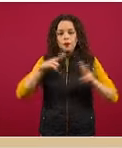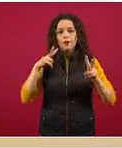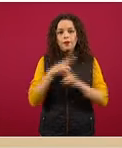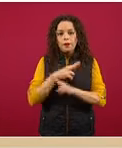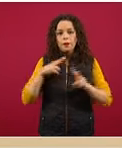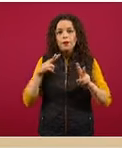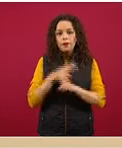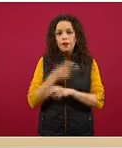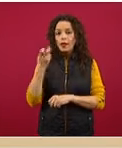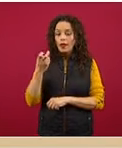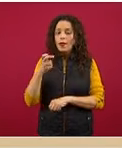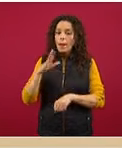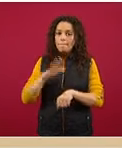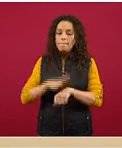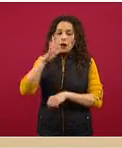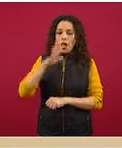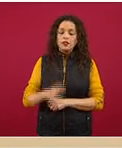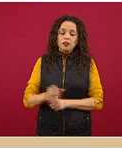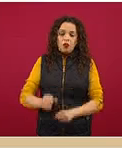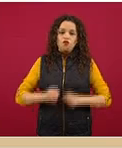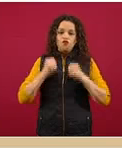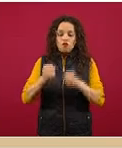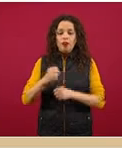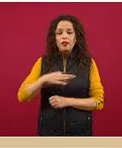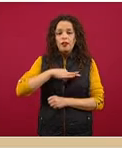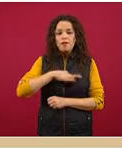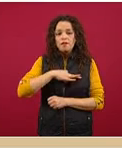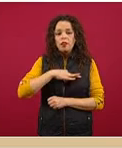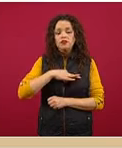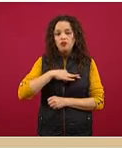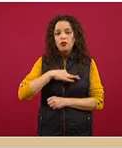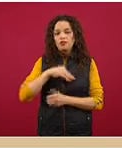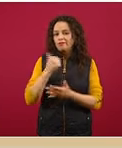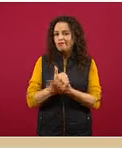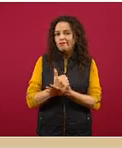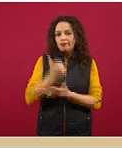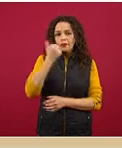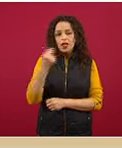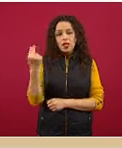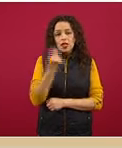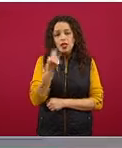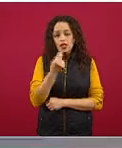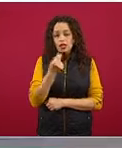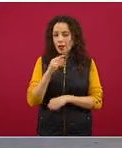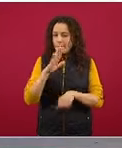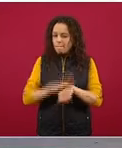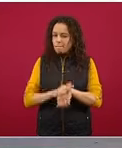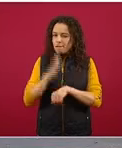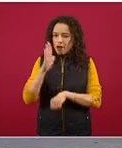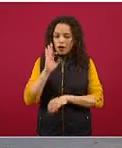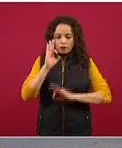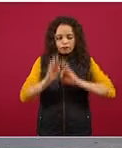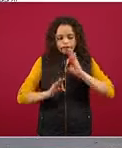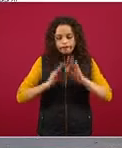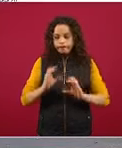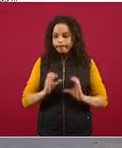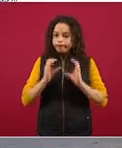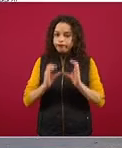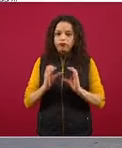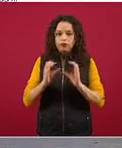los casos de infección respiratoria aguda grave que requiere de cuidados críticos.